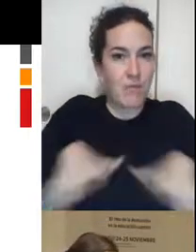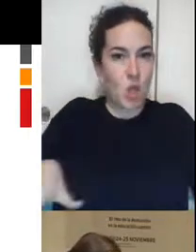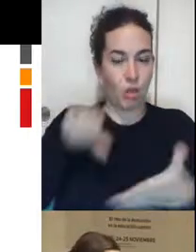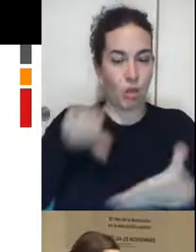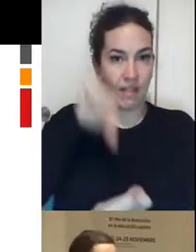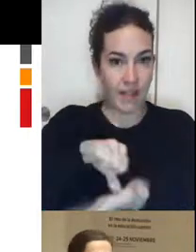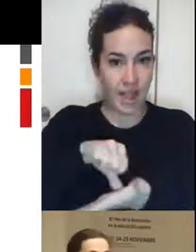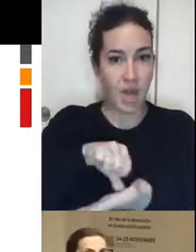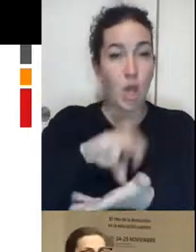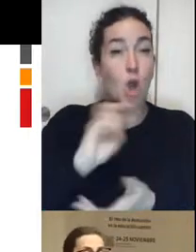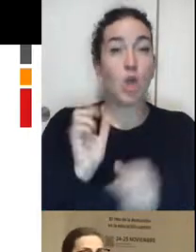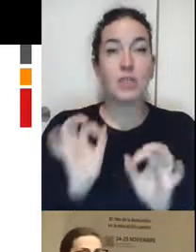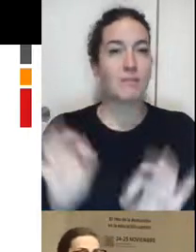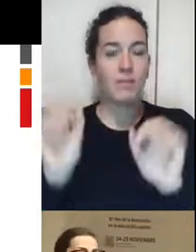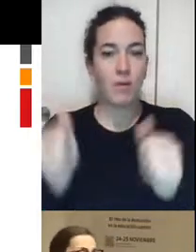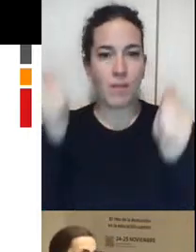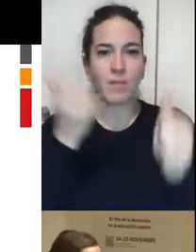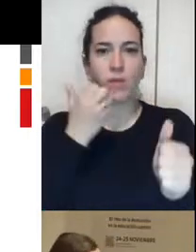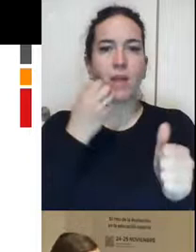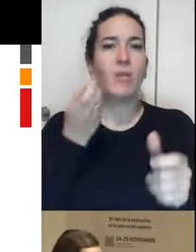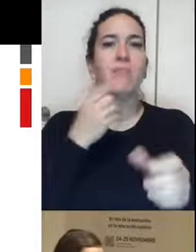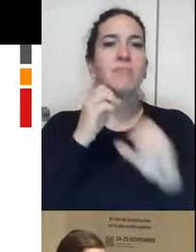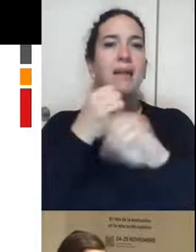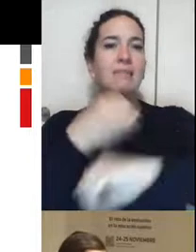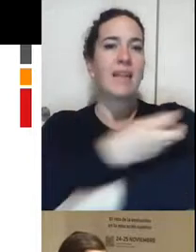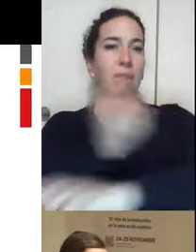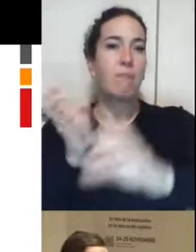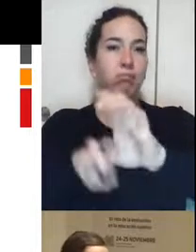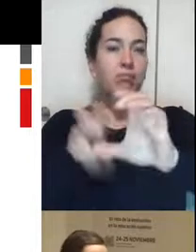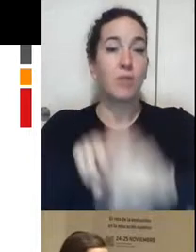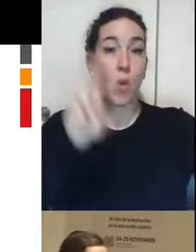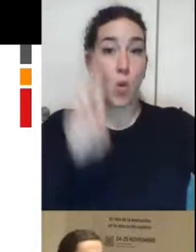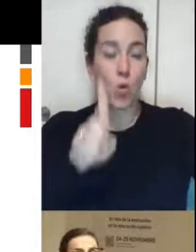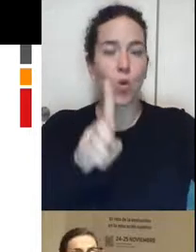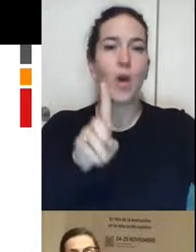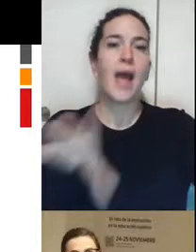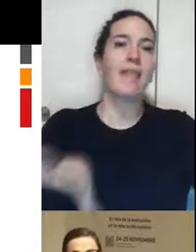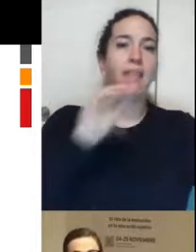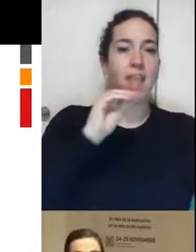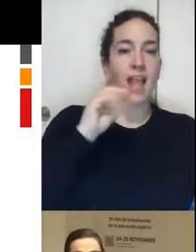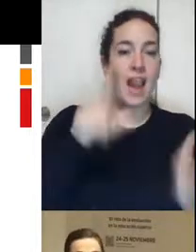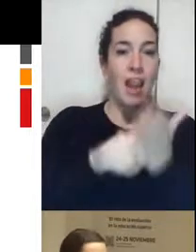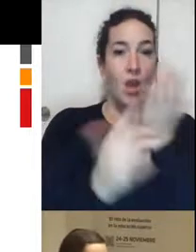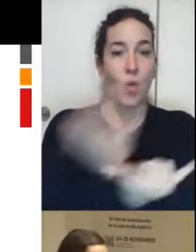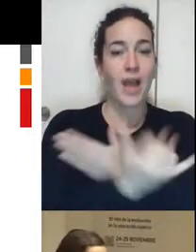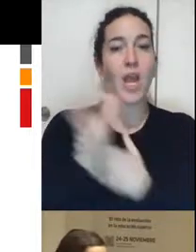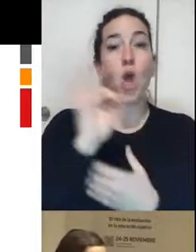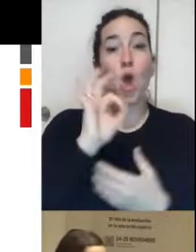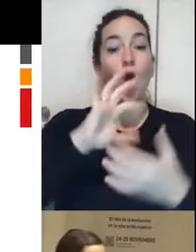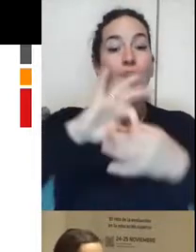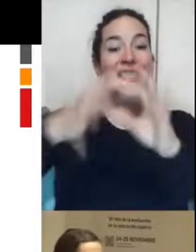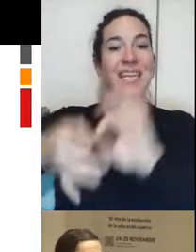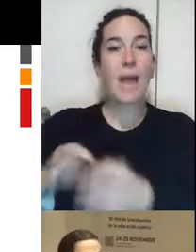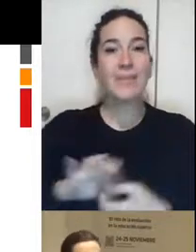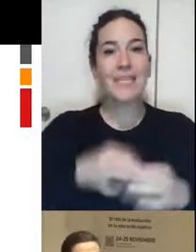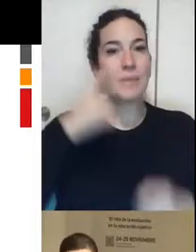más específicos, como Pasajeros al tren 1, Comprendemos el lenguaje o La sinapsis está en peligro.